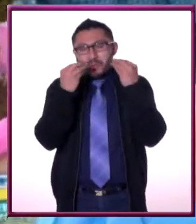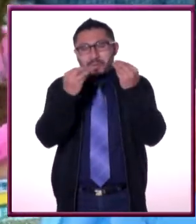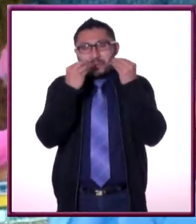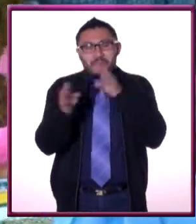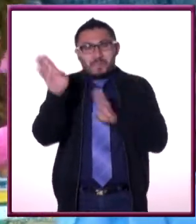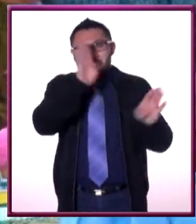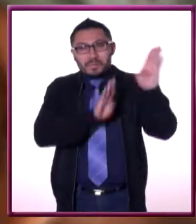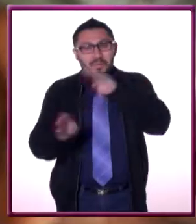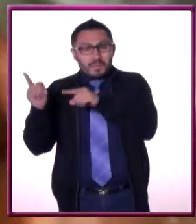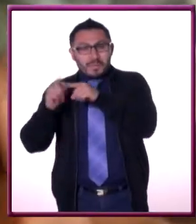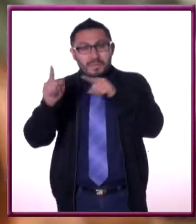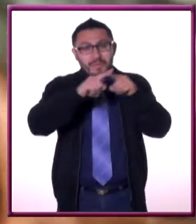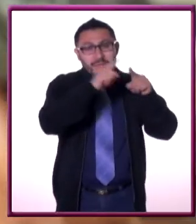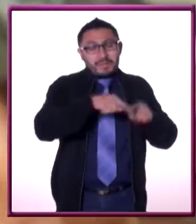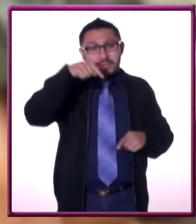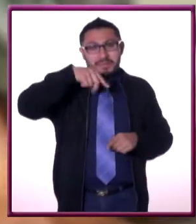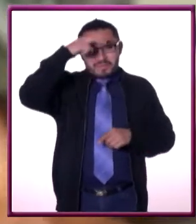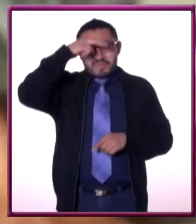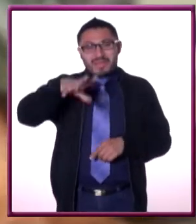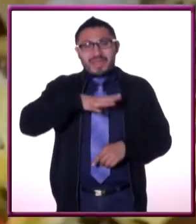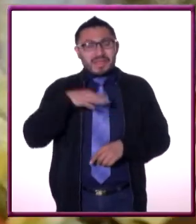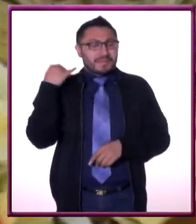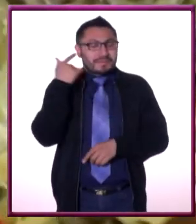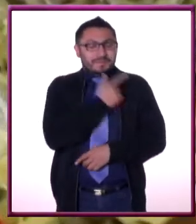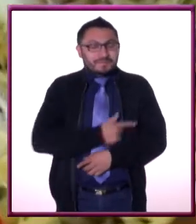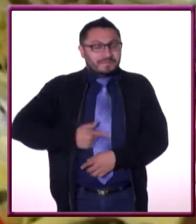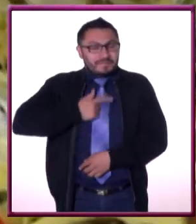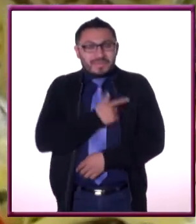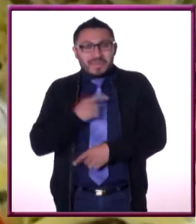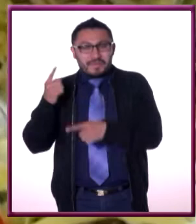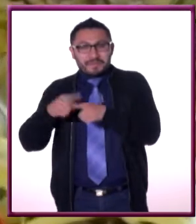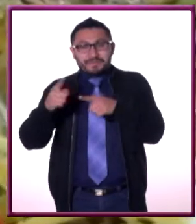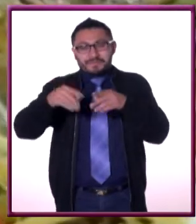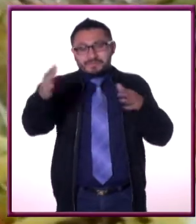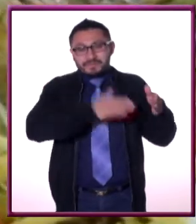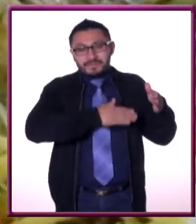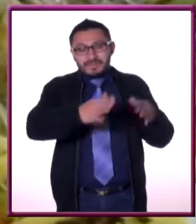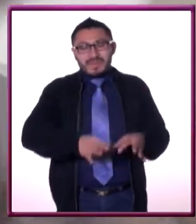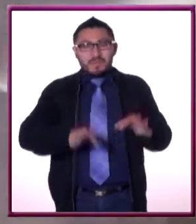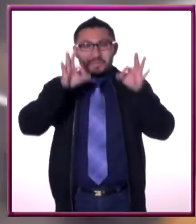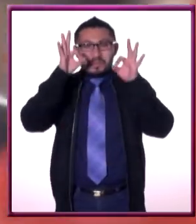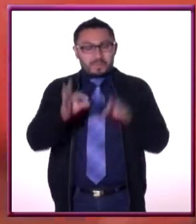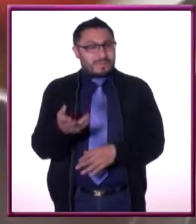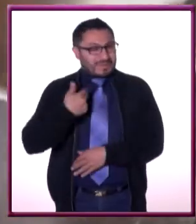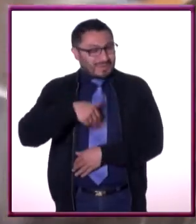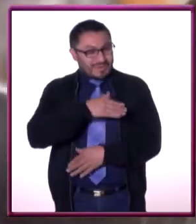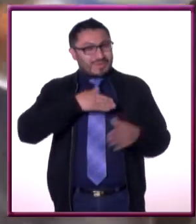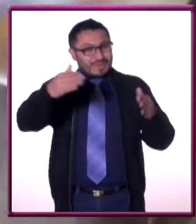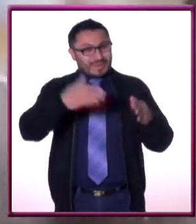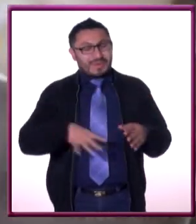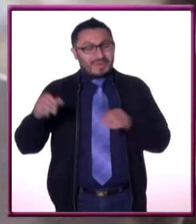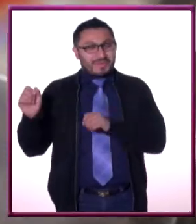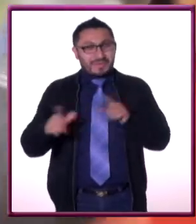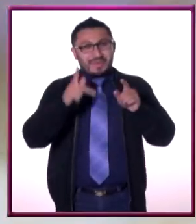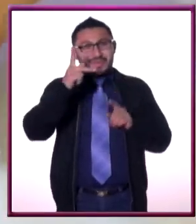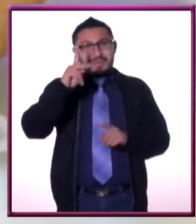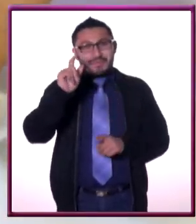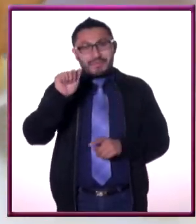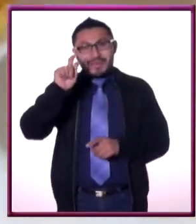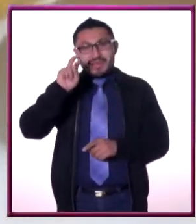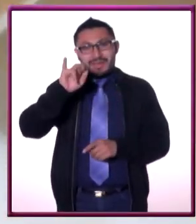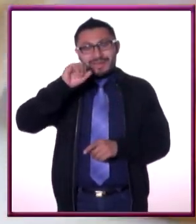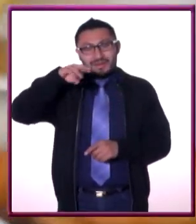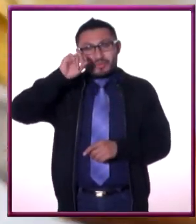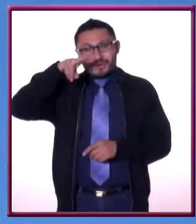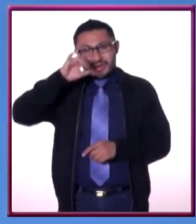biológica de México nos permite disfrutar de una riqueza culinaria excepcional. Nuestra gastronomía ha sido declarada Patrimonio Inmaterial de